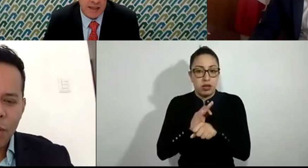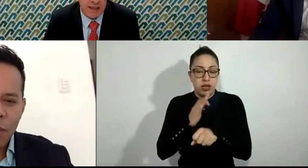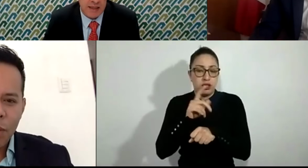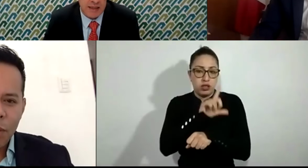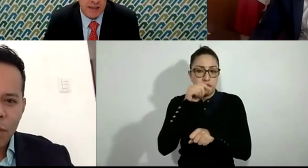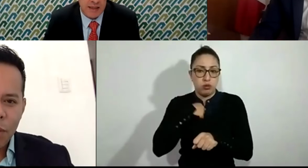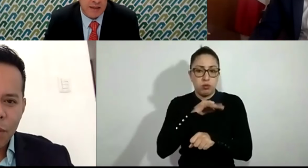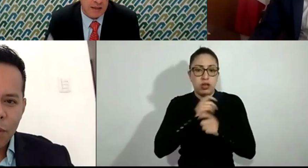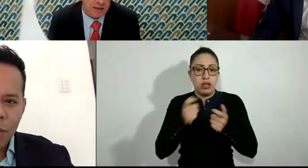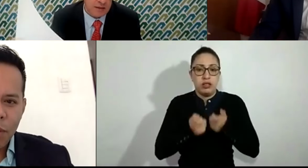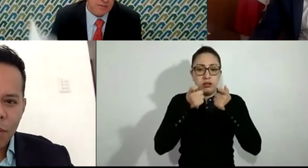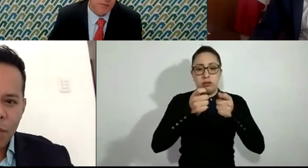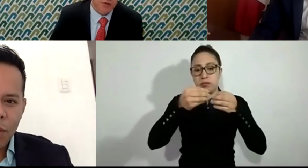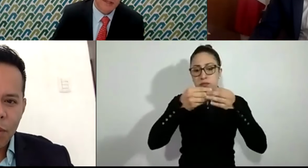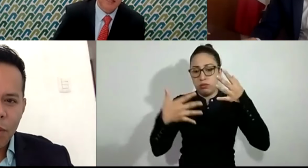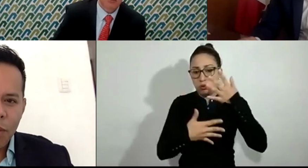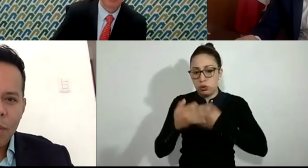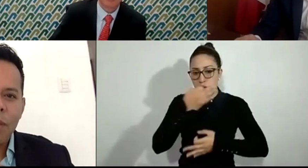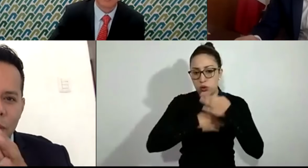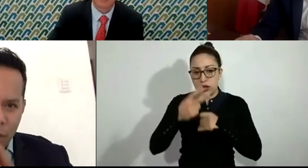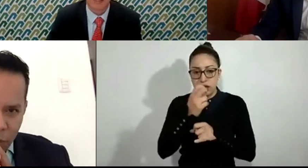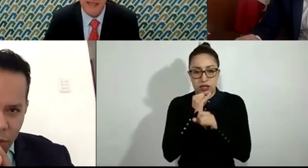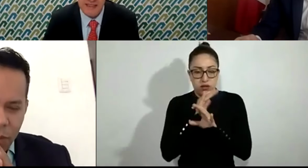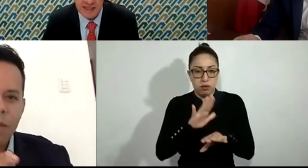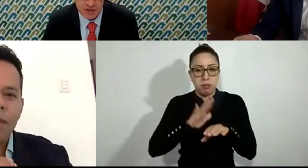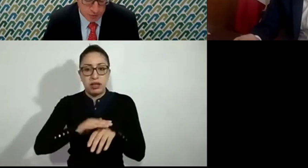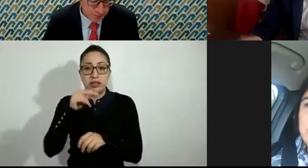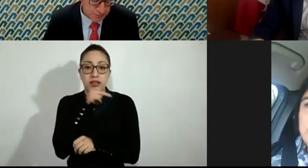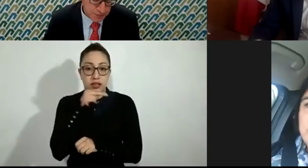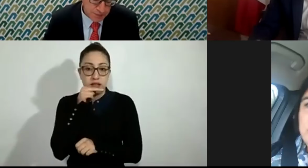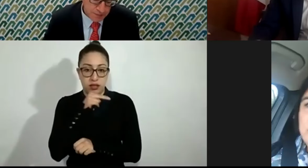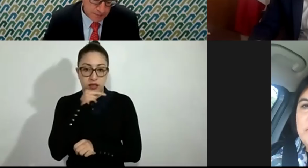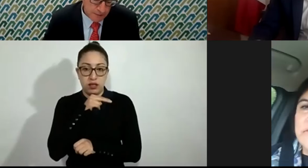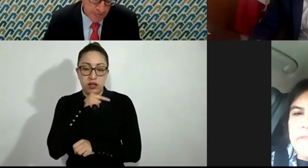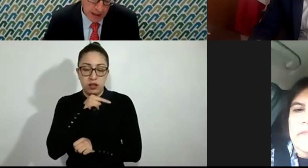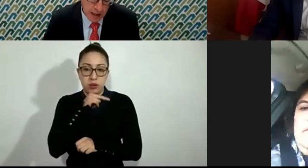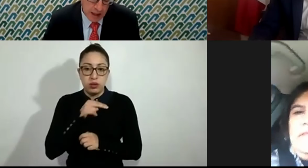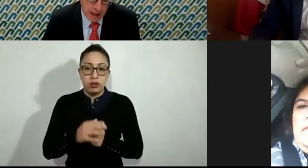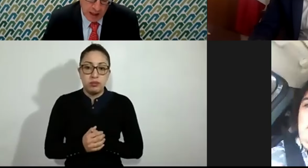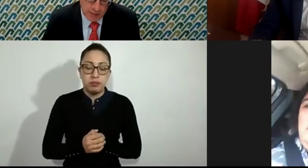llegar por escrito en extenso.